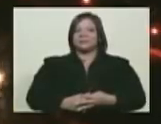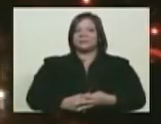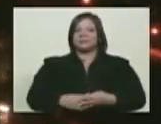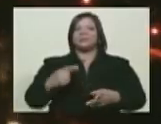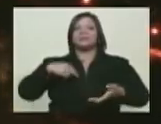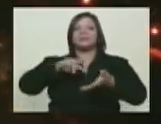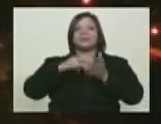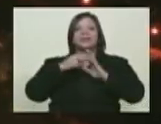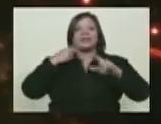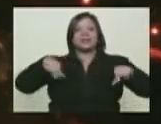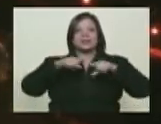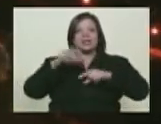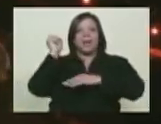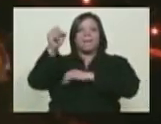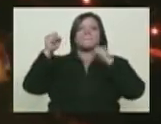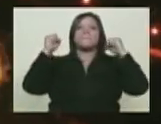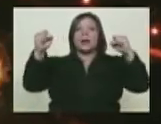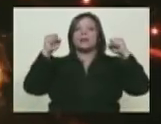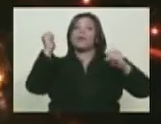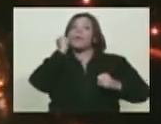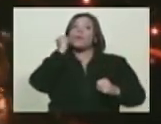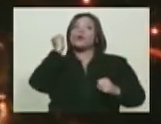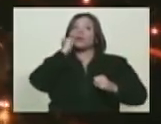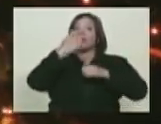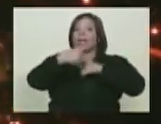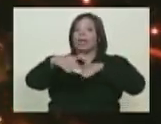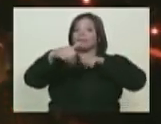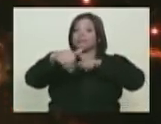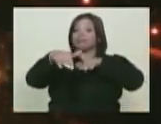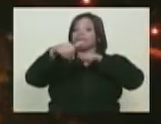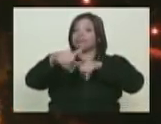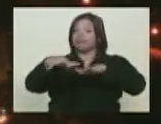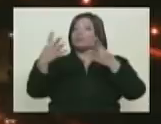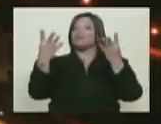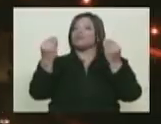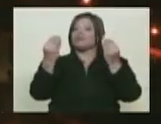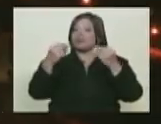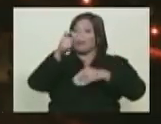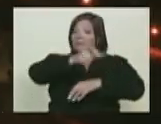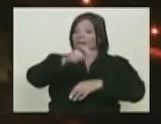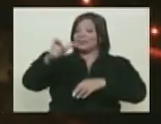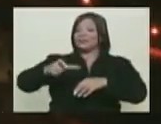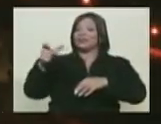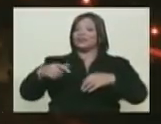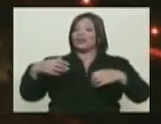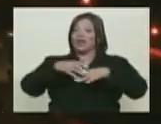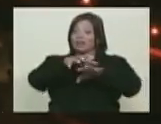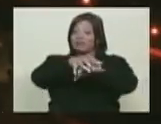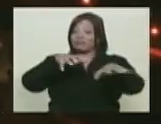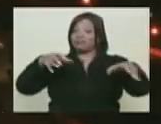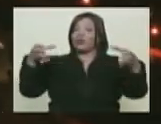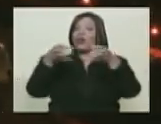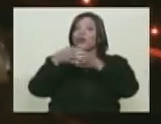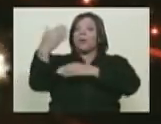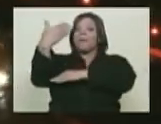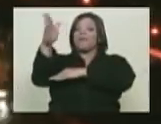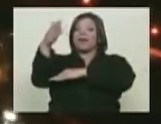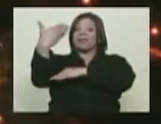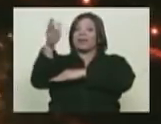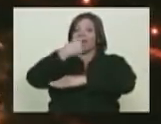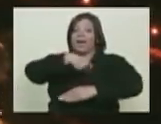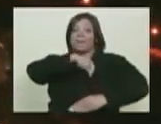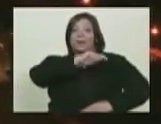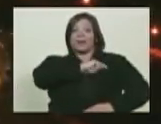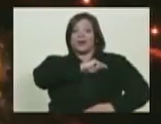Hace horas esta manifestación, pero pueden ver que todavía quedan muchas personas congregadas con banderas